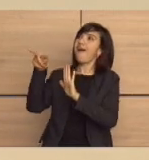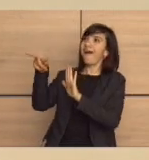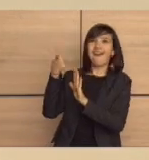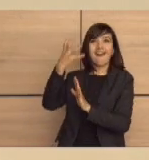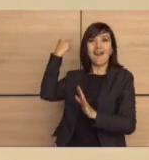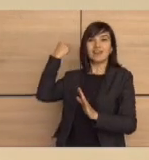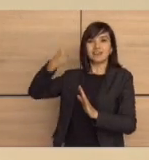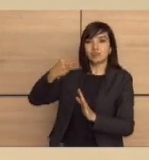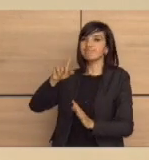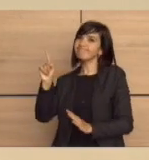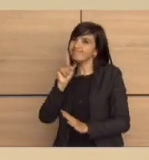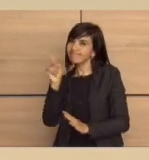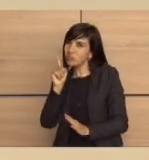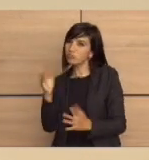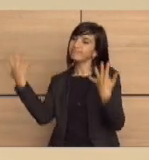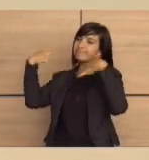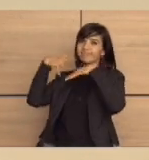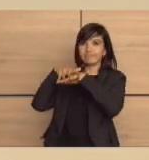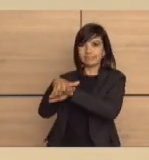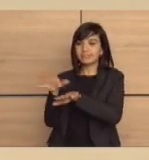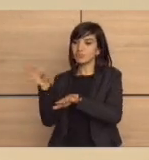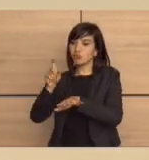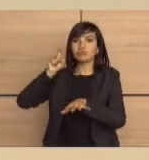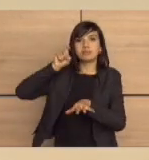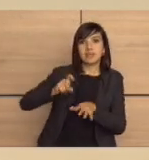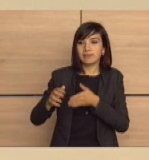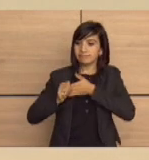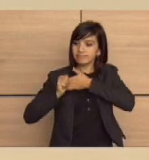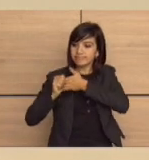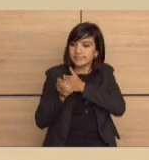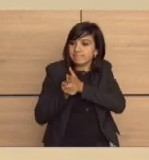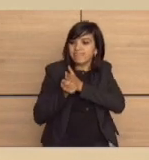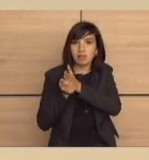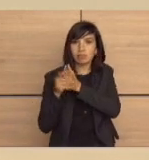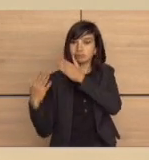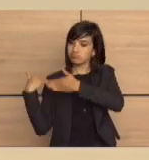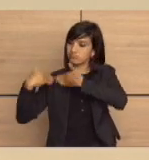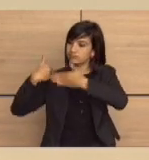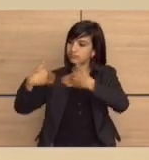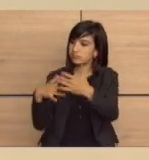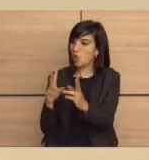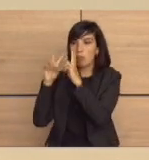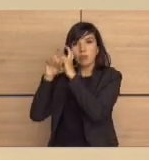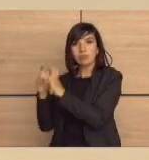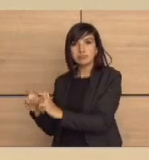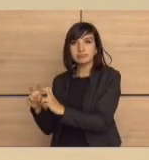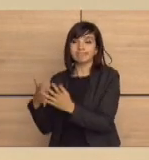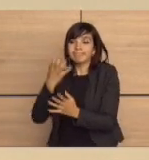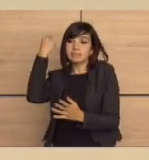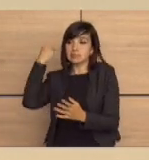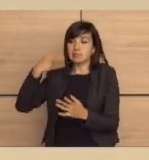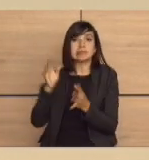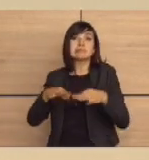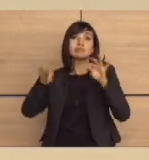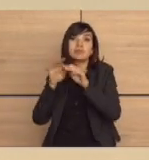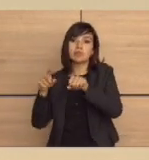método. Entonces, eso es lo que a mí me parece que la historia aporta, el sentido del tiempo, del contexto